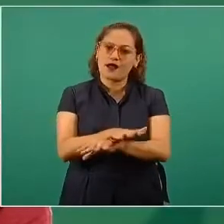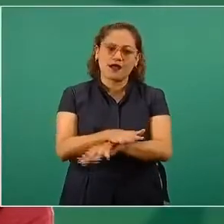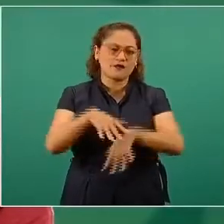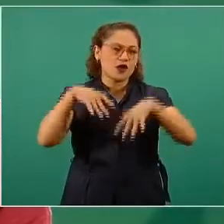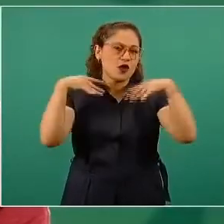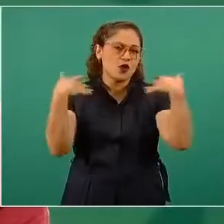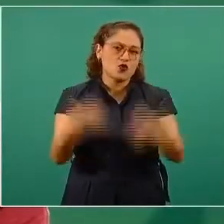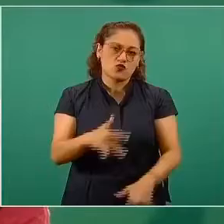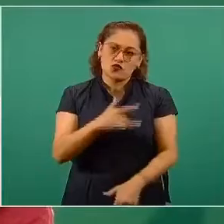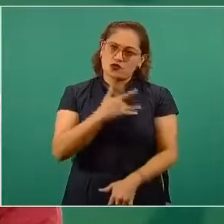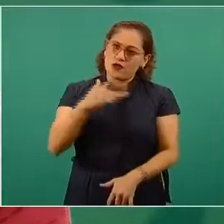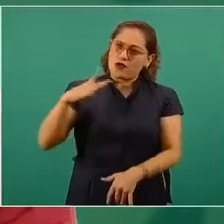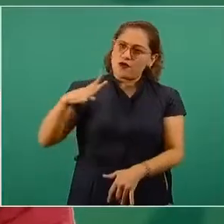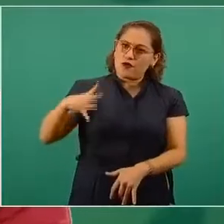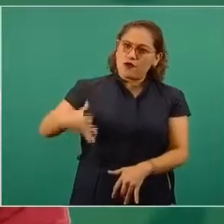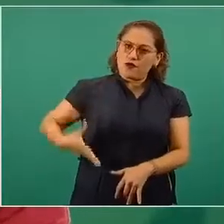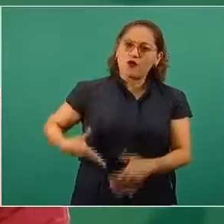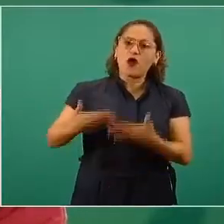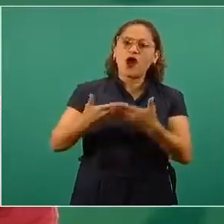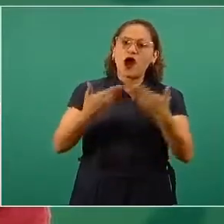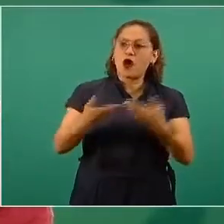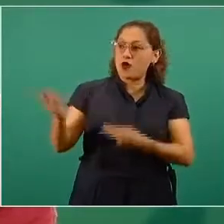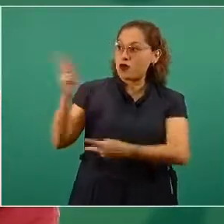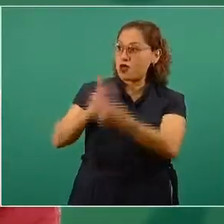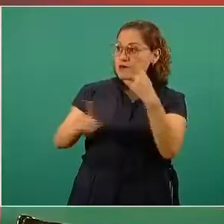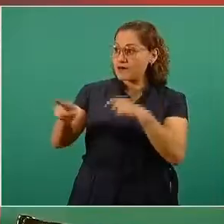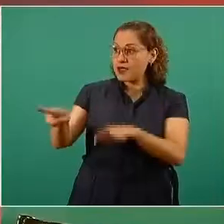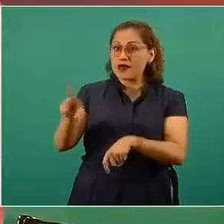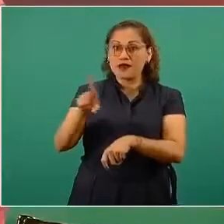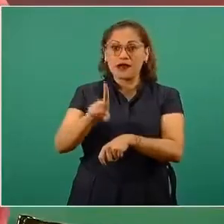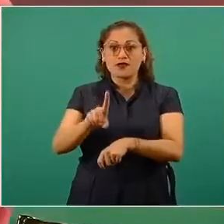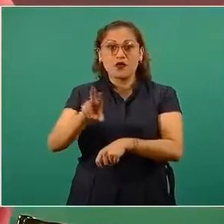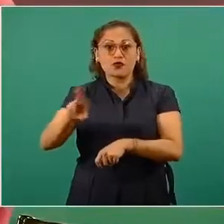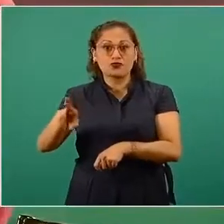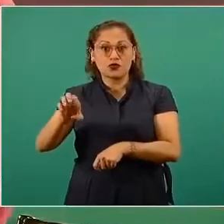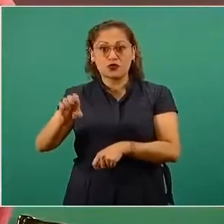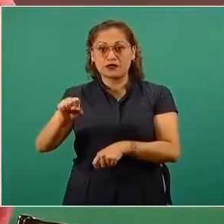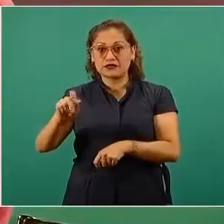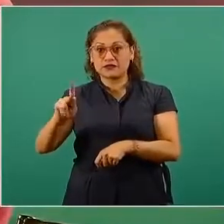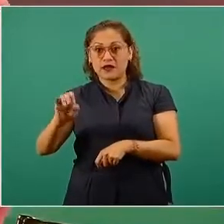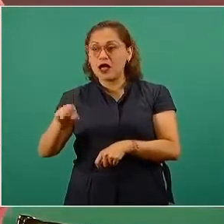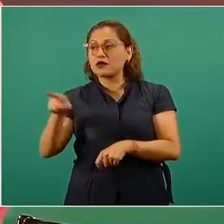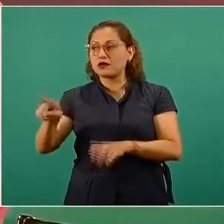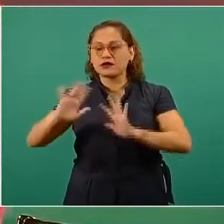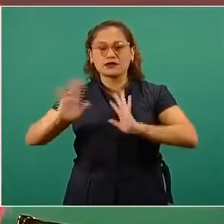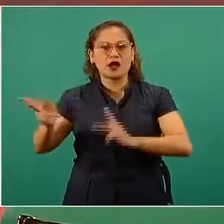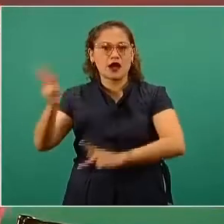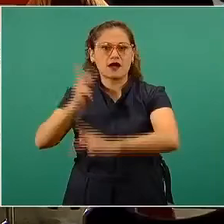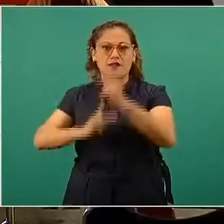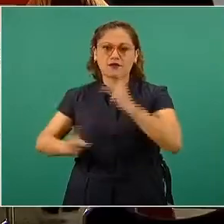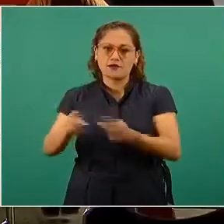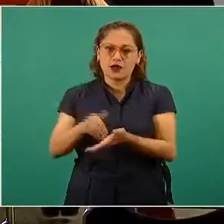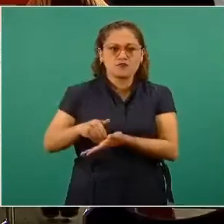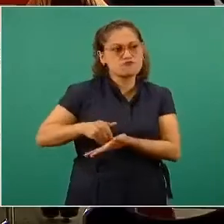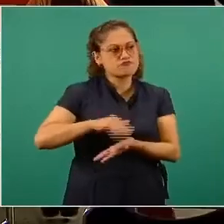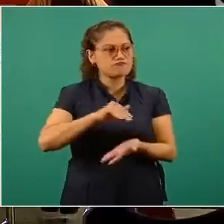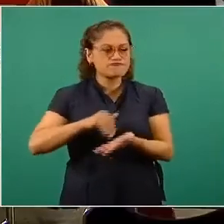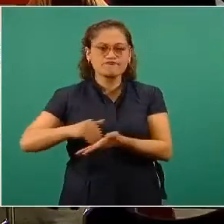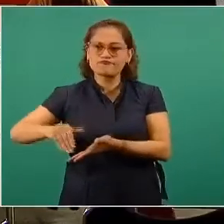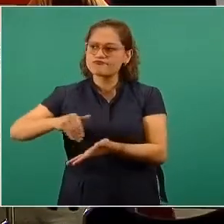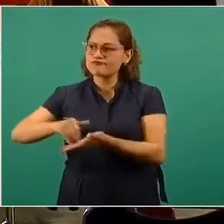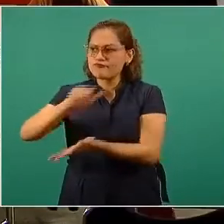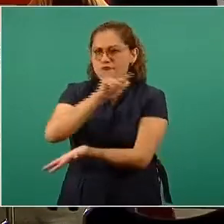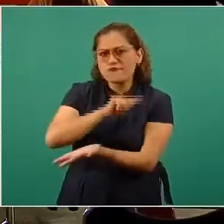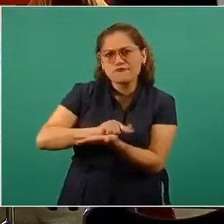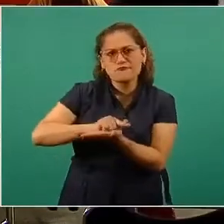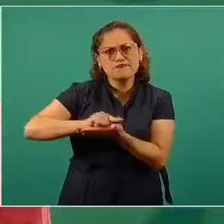orgullo de que el doctor Sbarch está limpiando todo ese procedimiento, poniendo reglas claras, estableciendo para